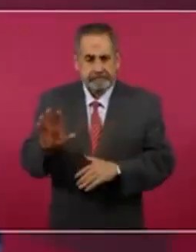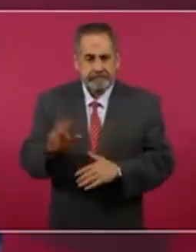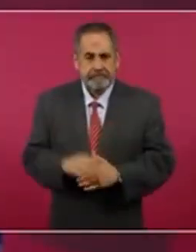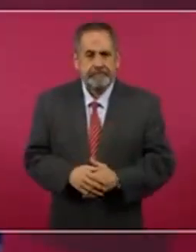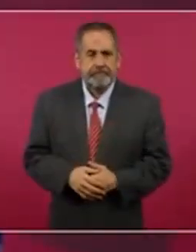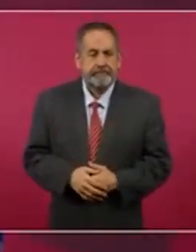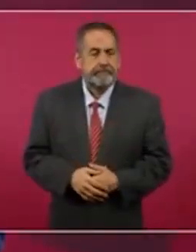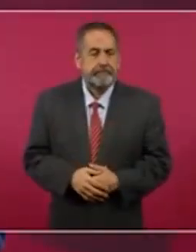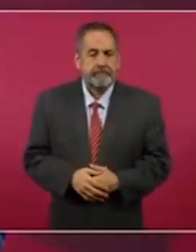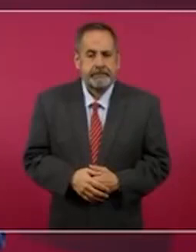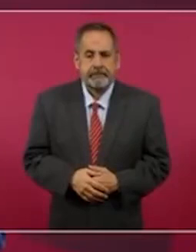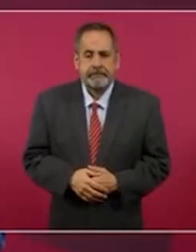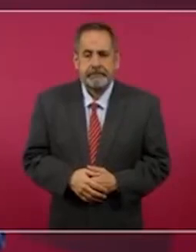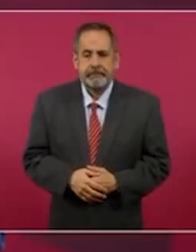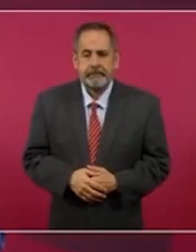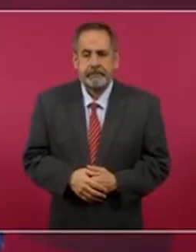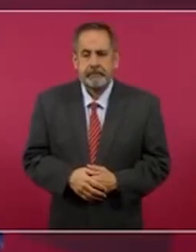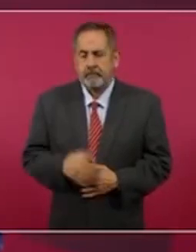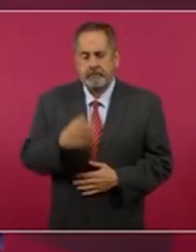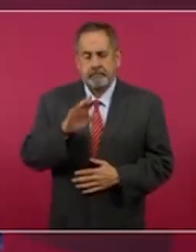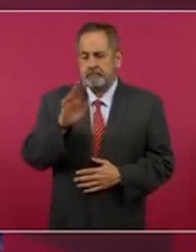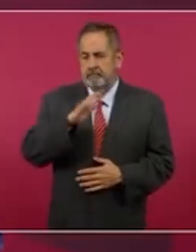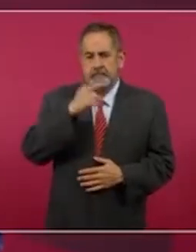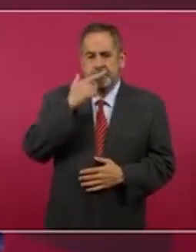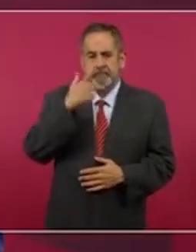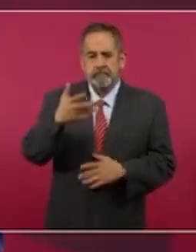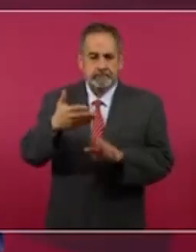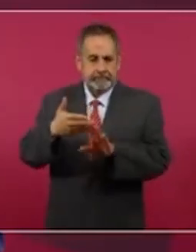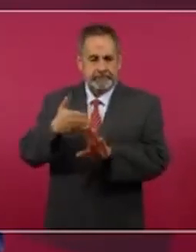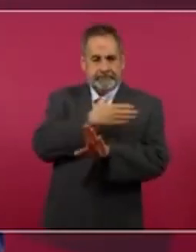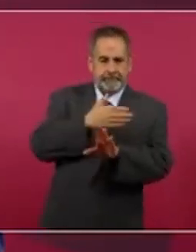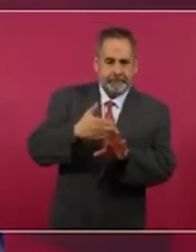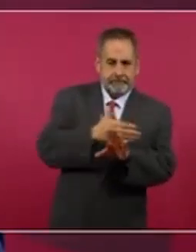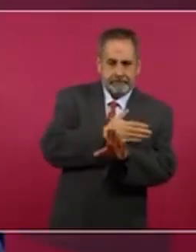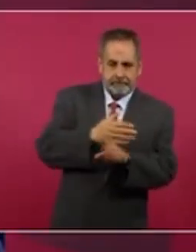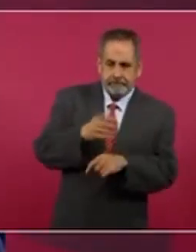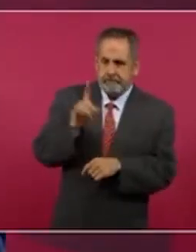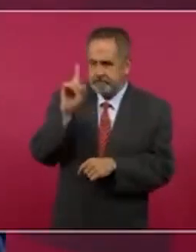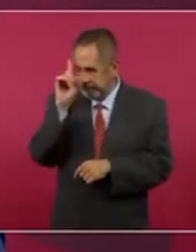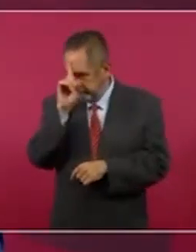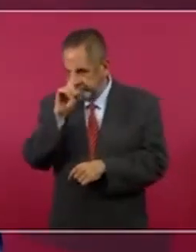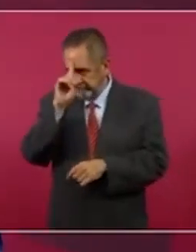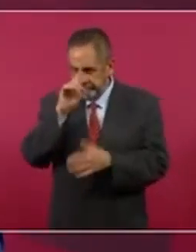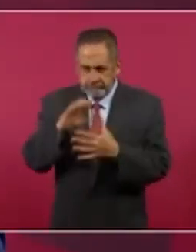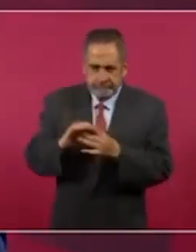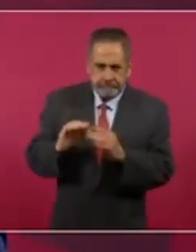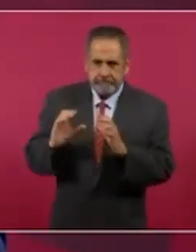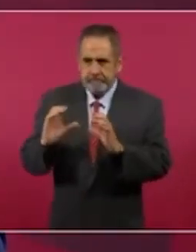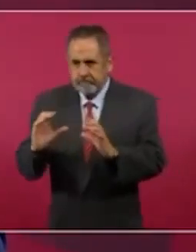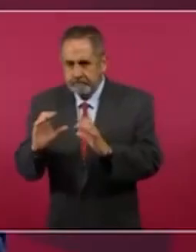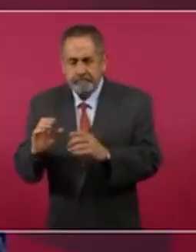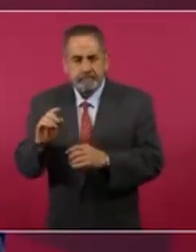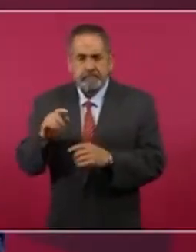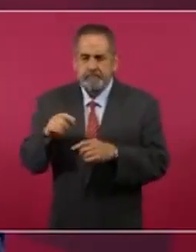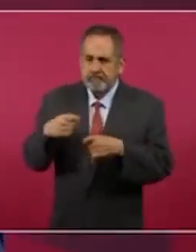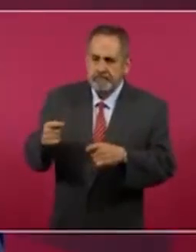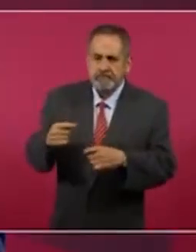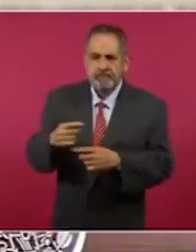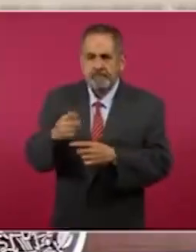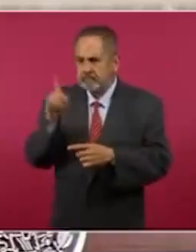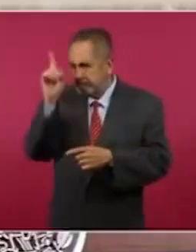Entonces, es mejor prevenir y fortalecer valores